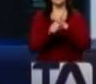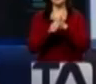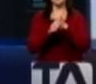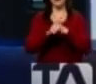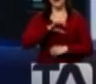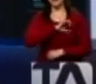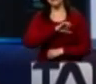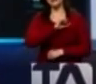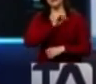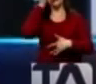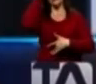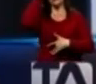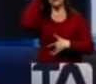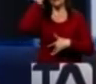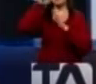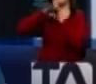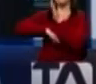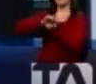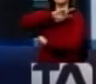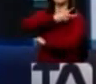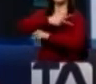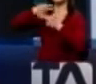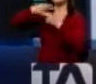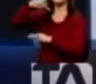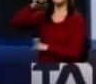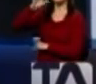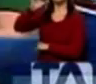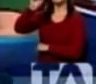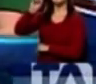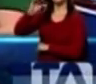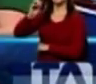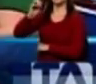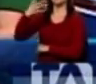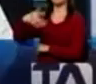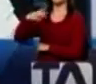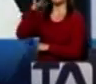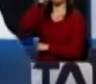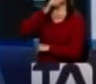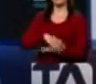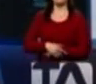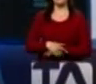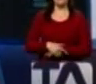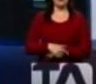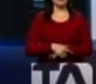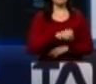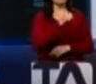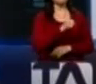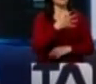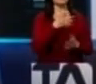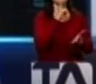bastante. Tienen baja de potasio, entiendo. Nosotros sufrimos muchísimo con la baja de potasio. ¿Cómo es la vida con él a diario? La vida con él a